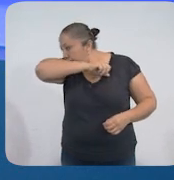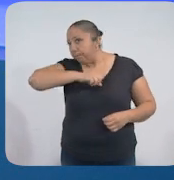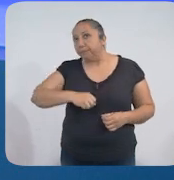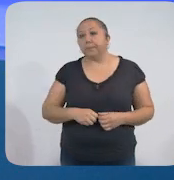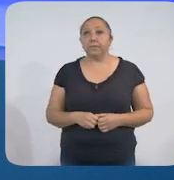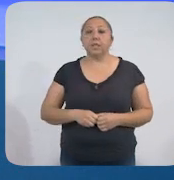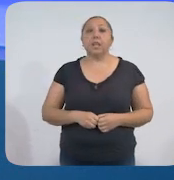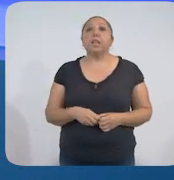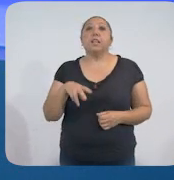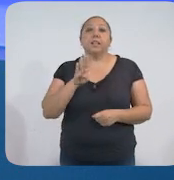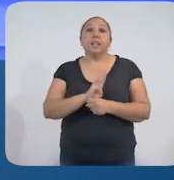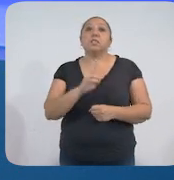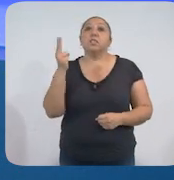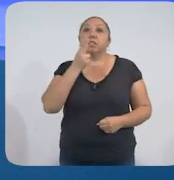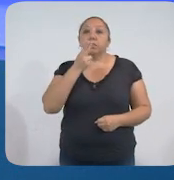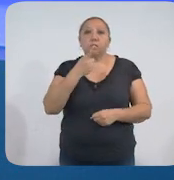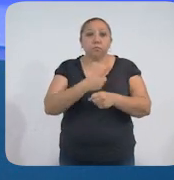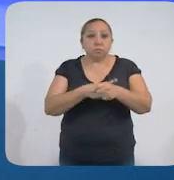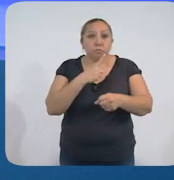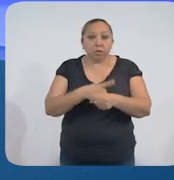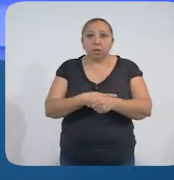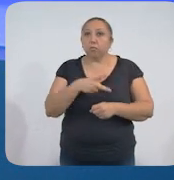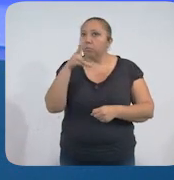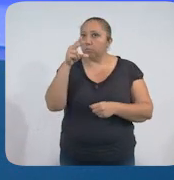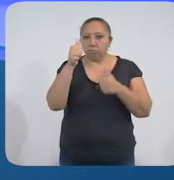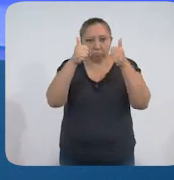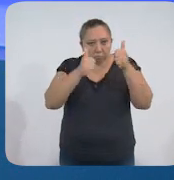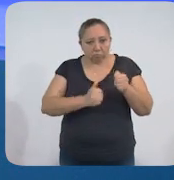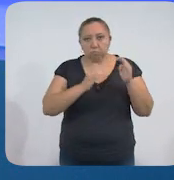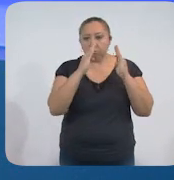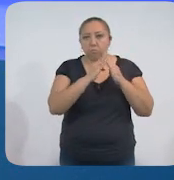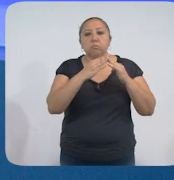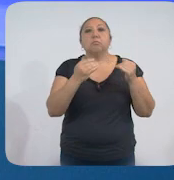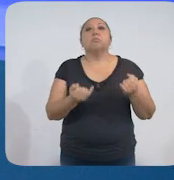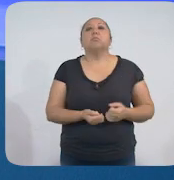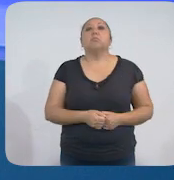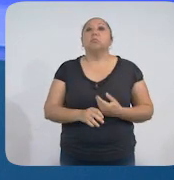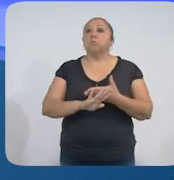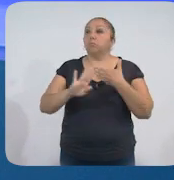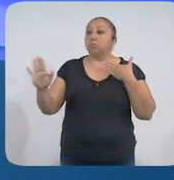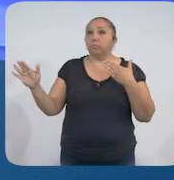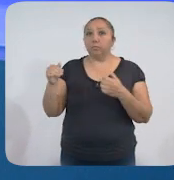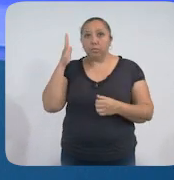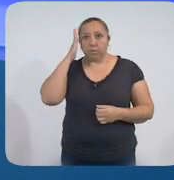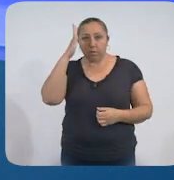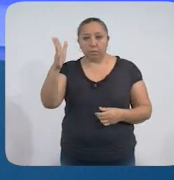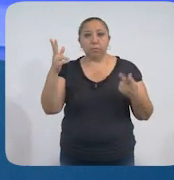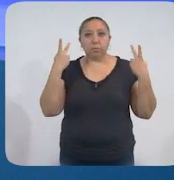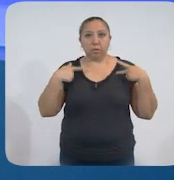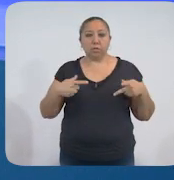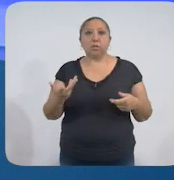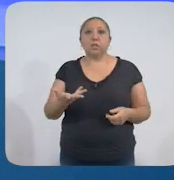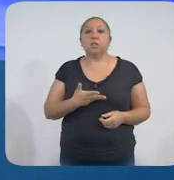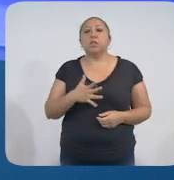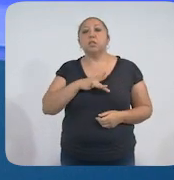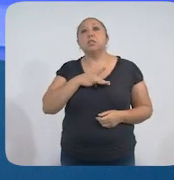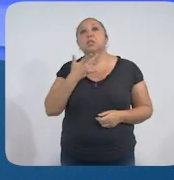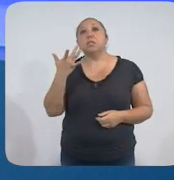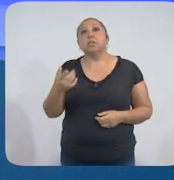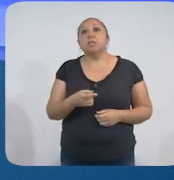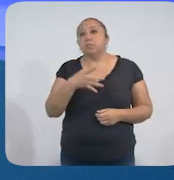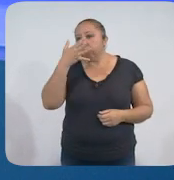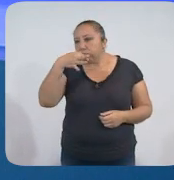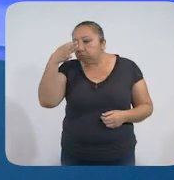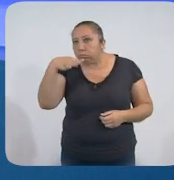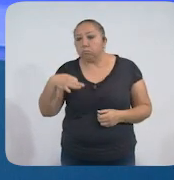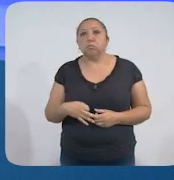brazo. Y en caso de estar enfermo, no salir del hogar. De igual forma, evitar el contacto directo con personas que tengan síntomas de